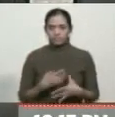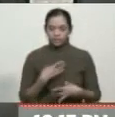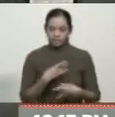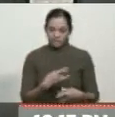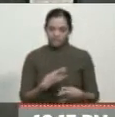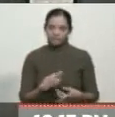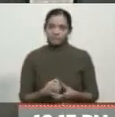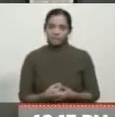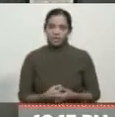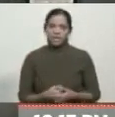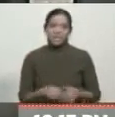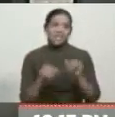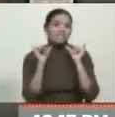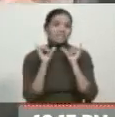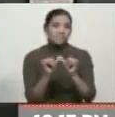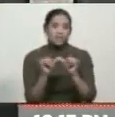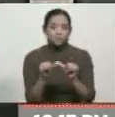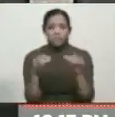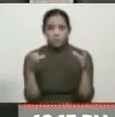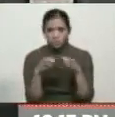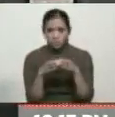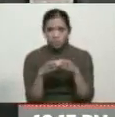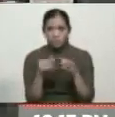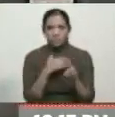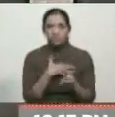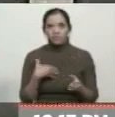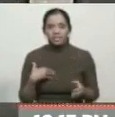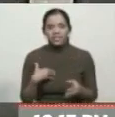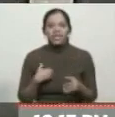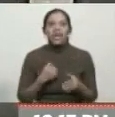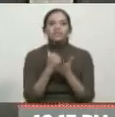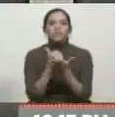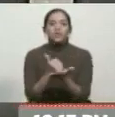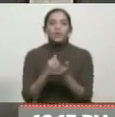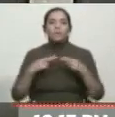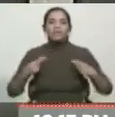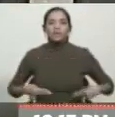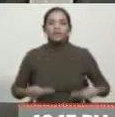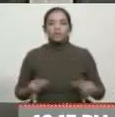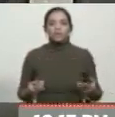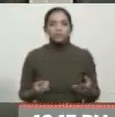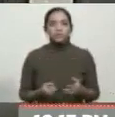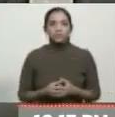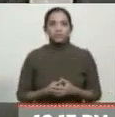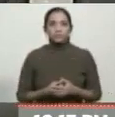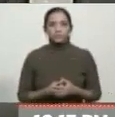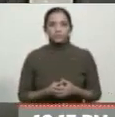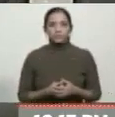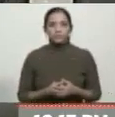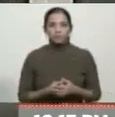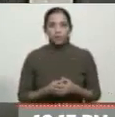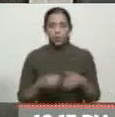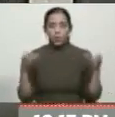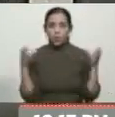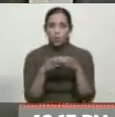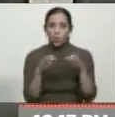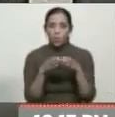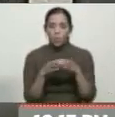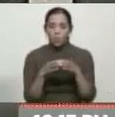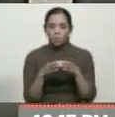Ese mismo sector que hoy clama por ayuda humanitaria fue un sector que incautó unas cajas